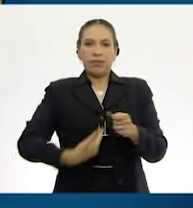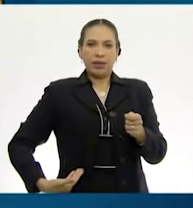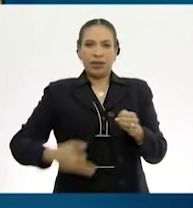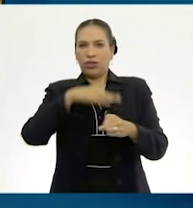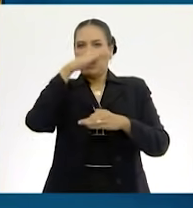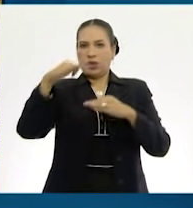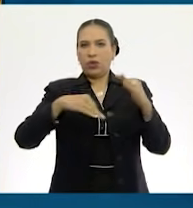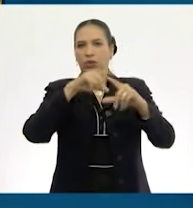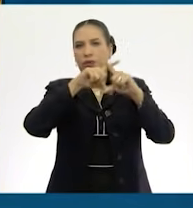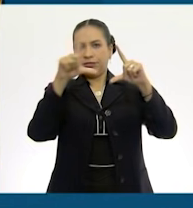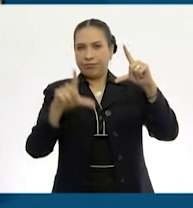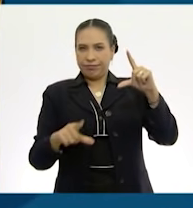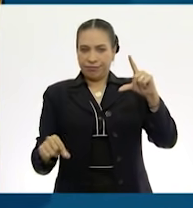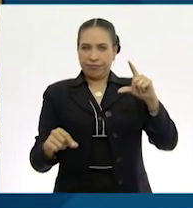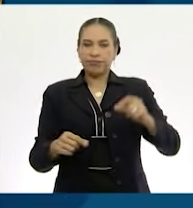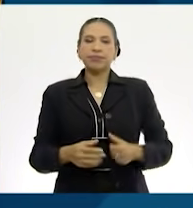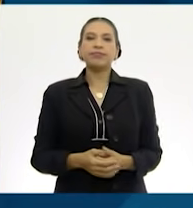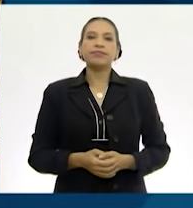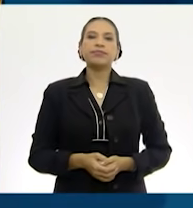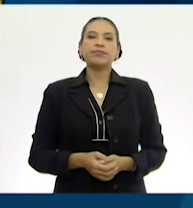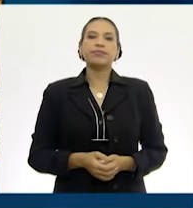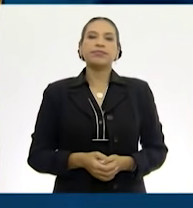todo el territorio nacional.